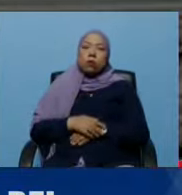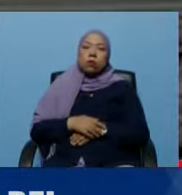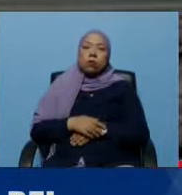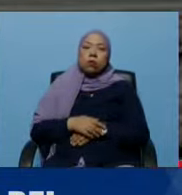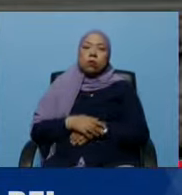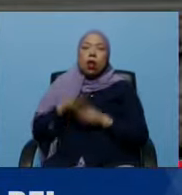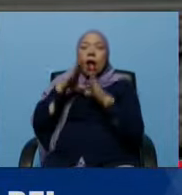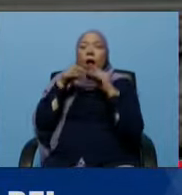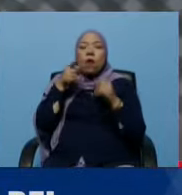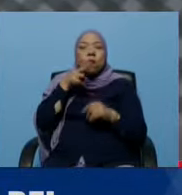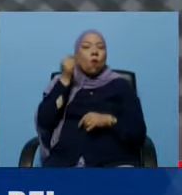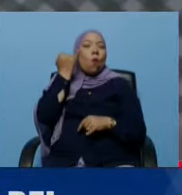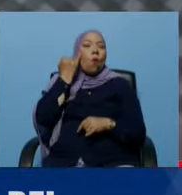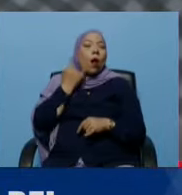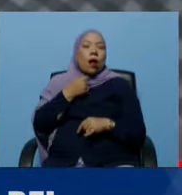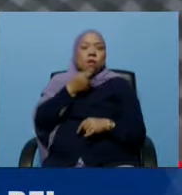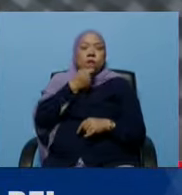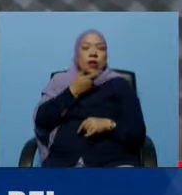0 kilómetros.